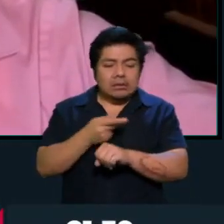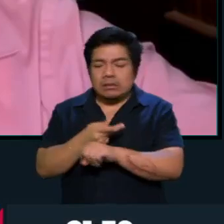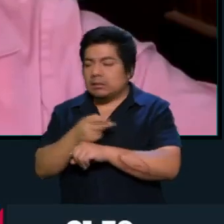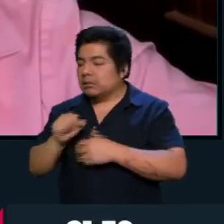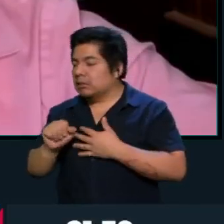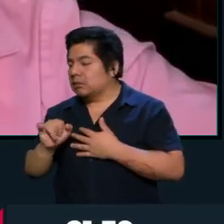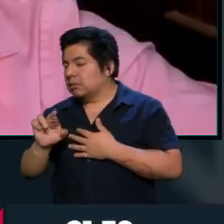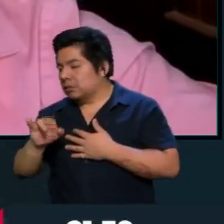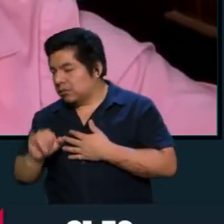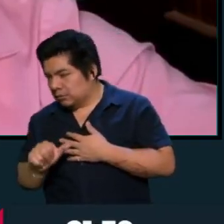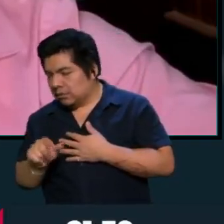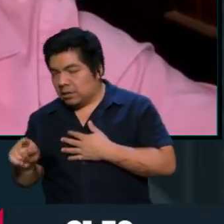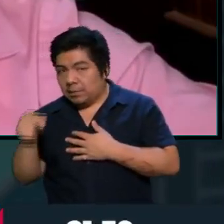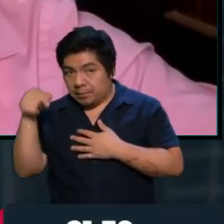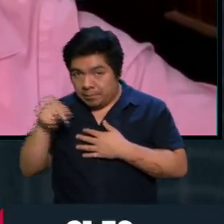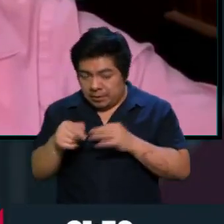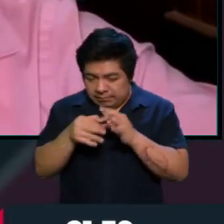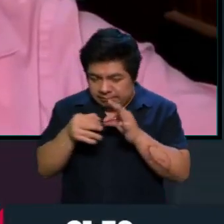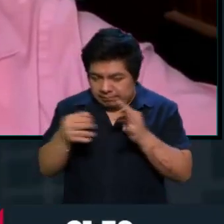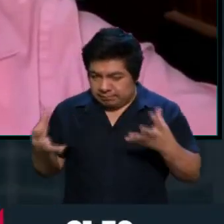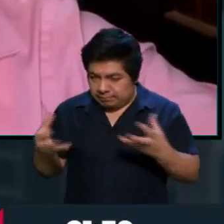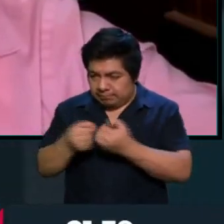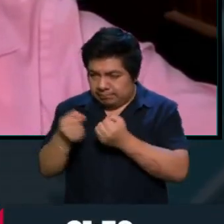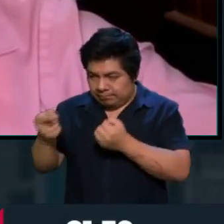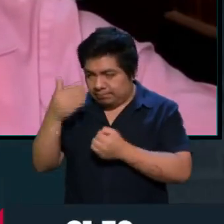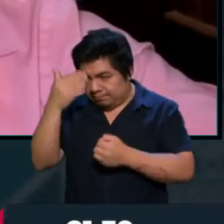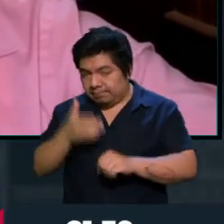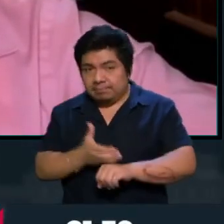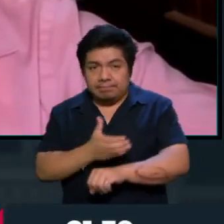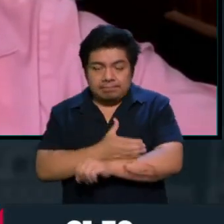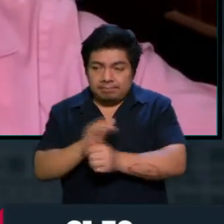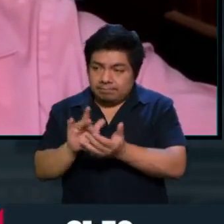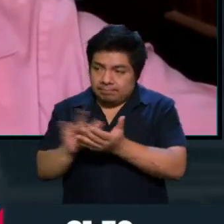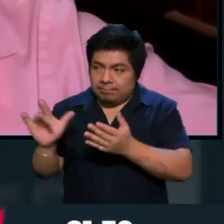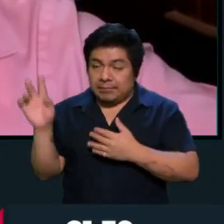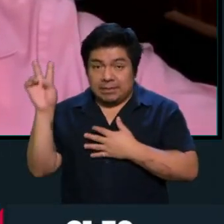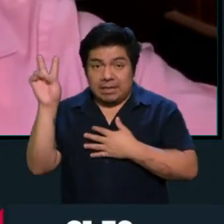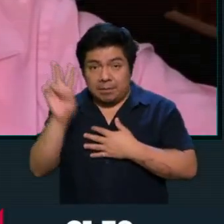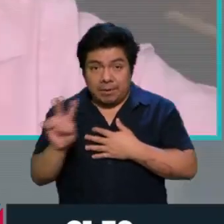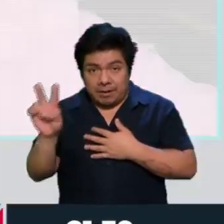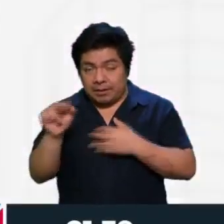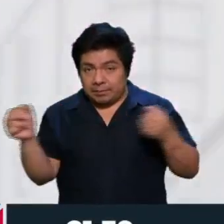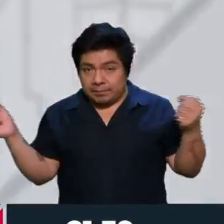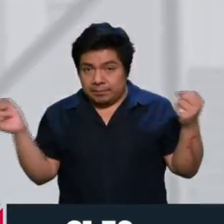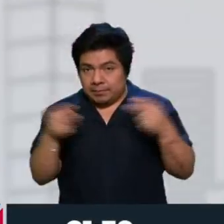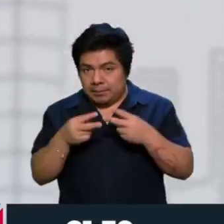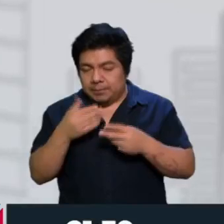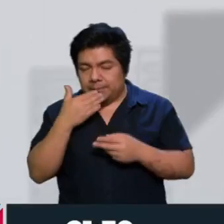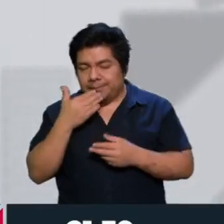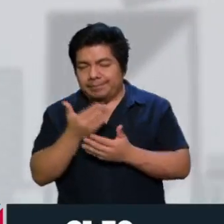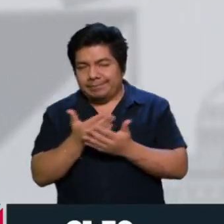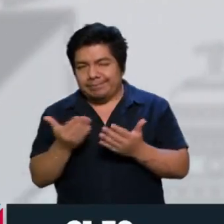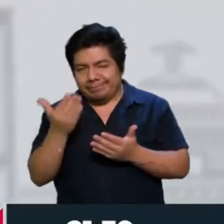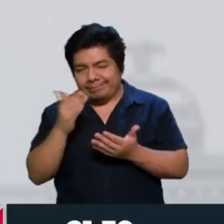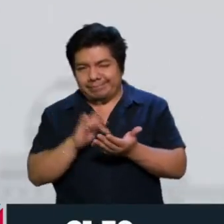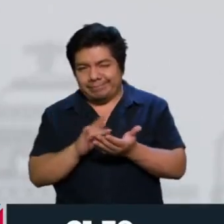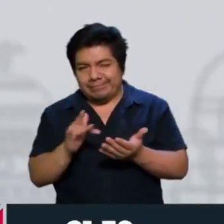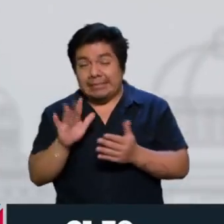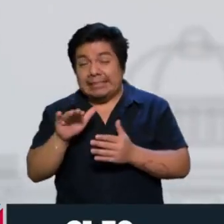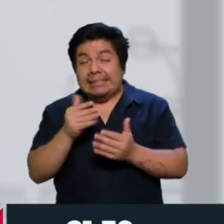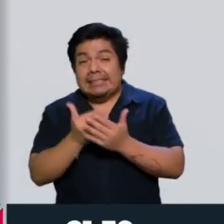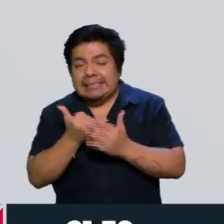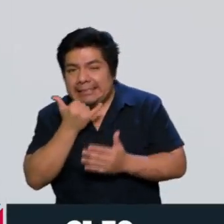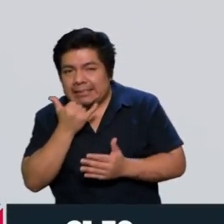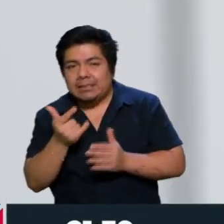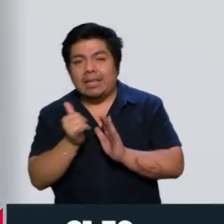pero seguramente aquí lo estaremos comentando con usted. Le agradezco mucho por acompañarnos y nos vemos el viernes. Al contrario, un placer, un honor y muchas gracias. Antes de irnos, ¿dónde